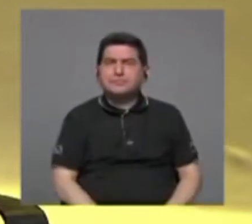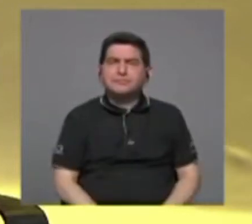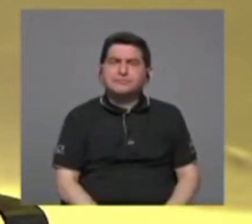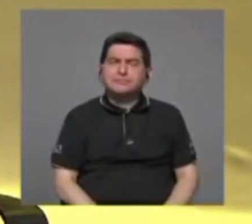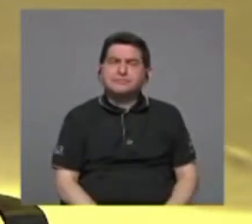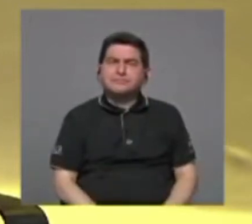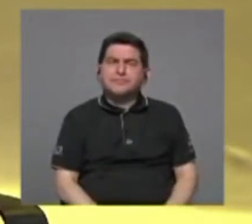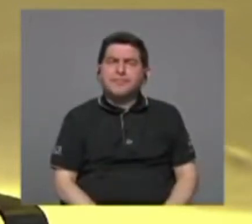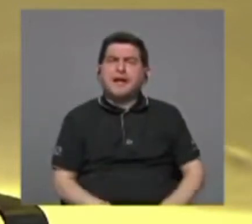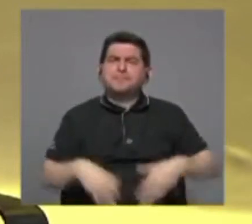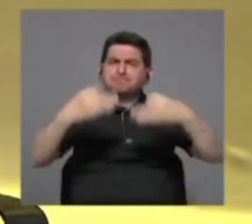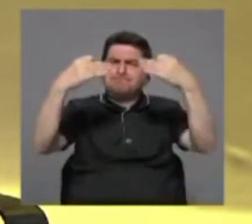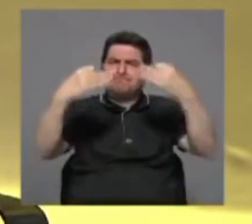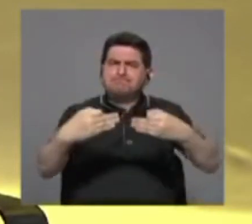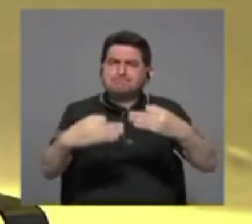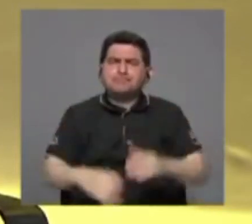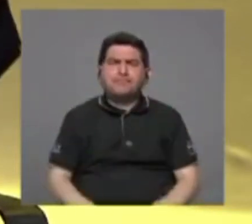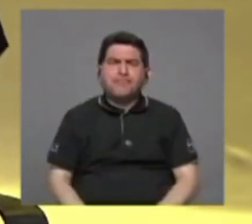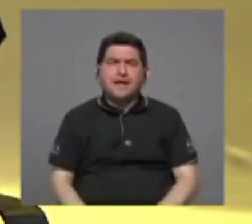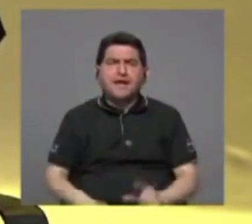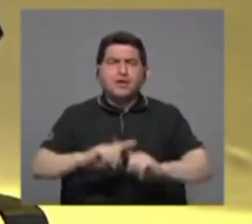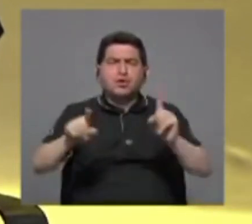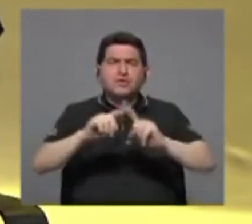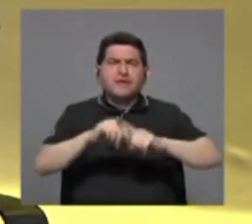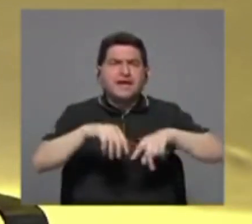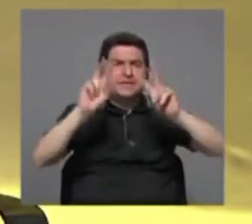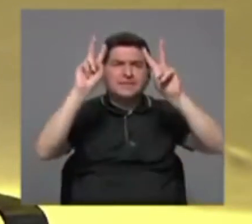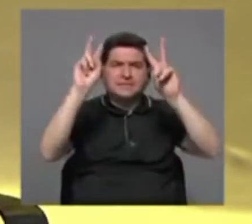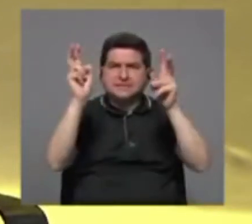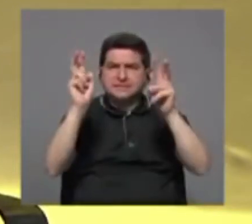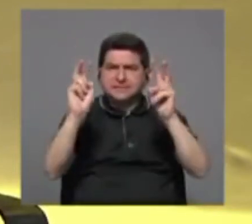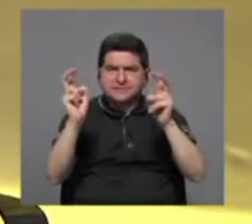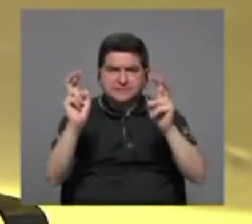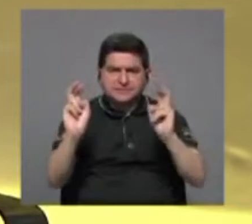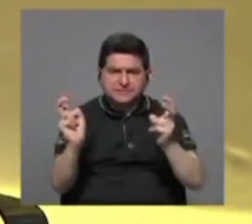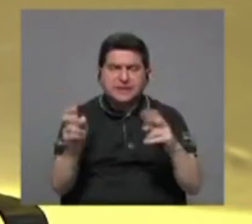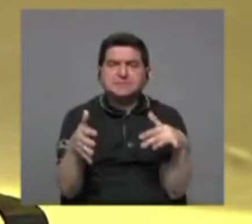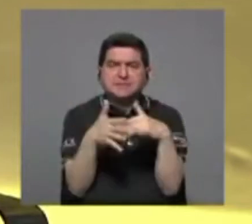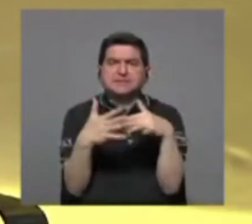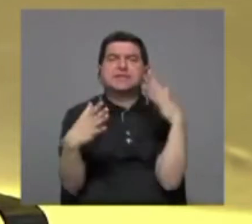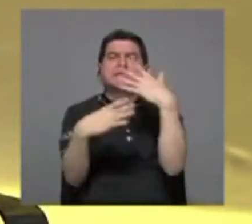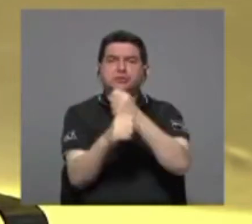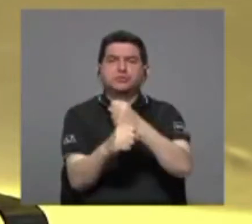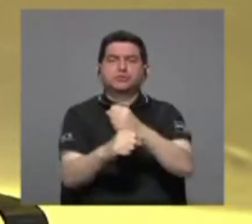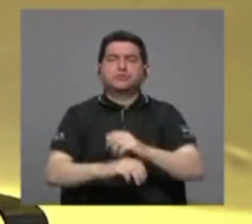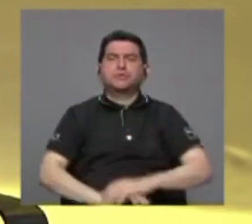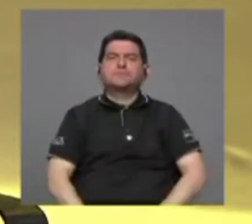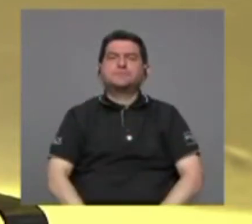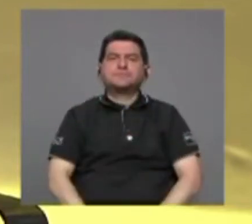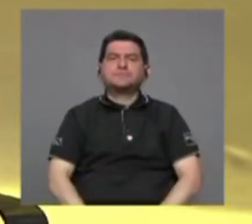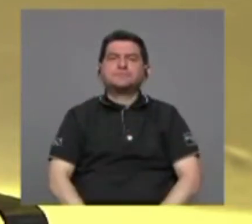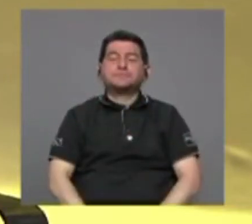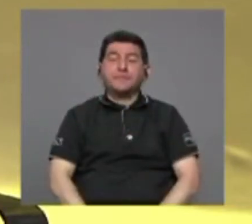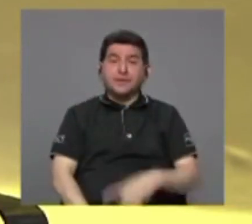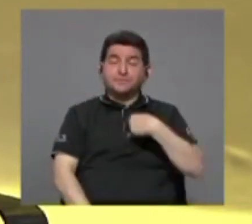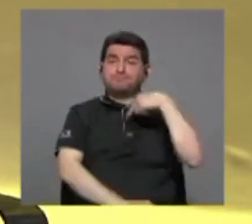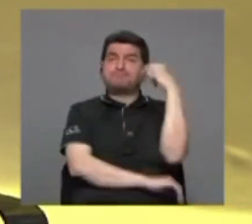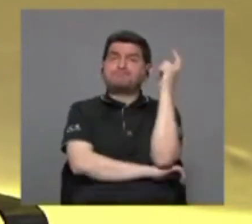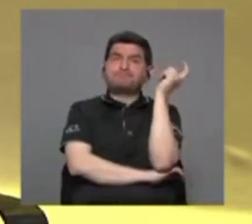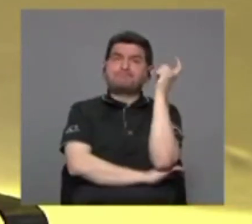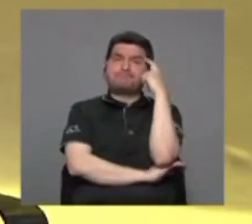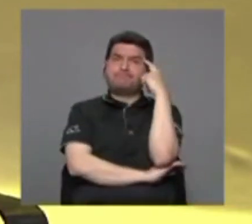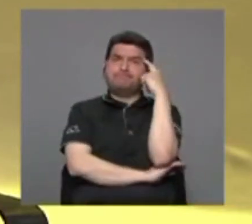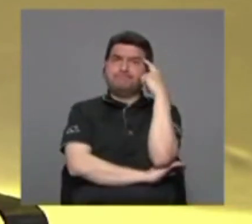básicamente decidieron los ejes en los cuales iba a estar basado el estudio. Eso me hace pensar en